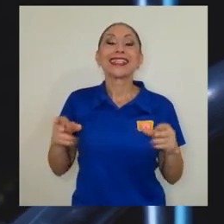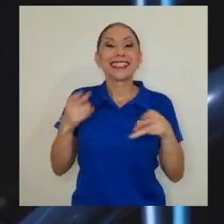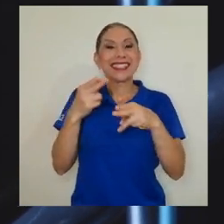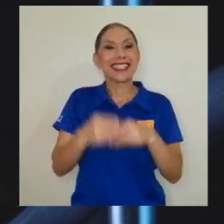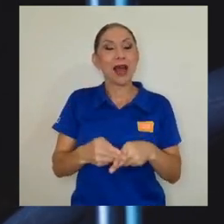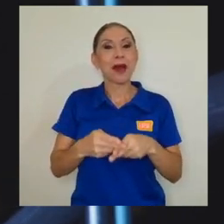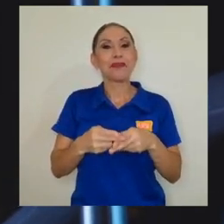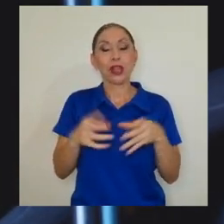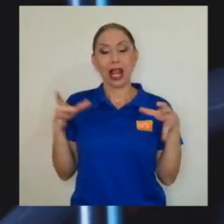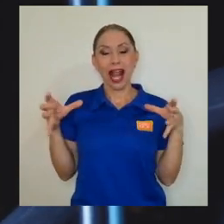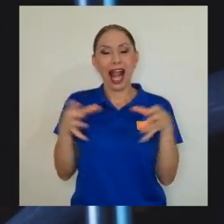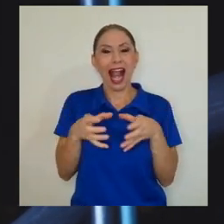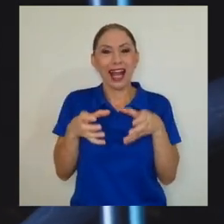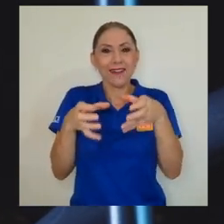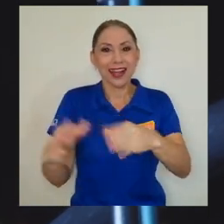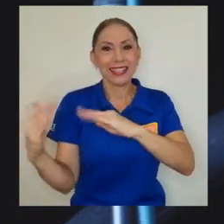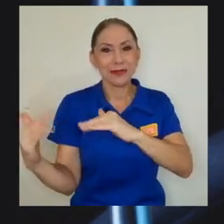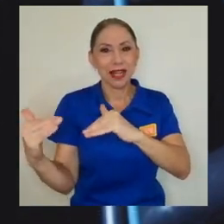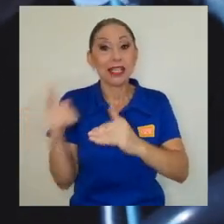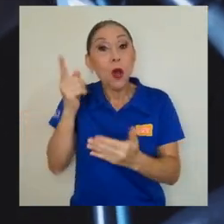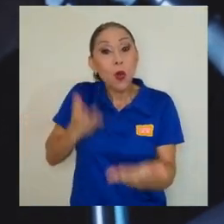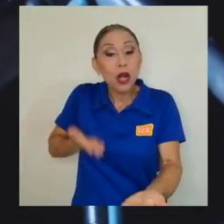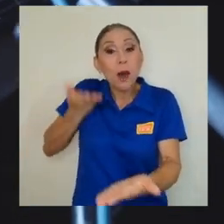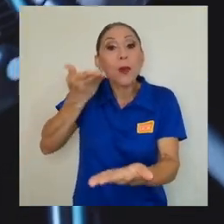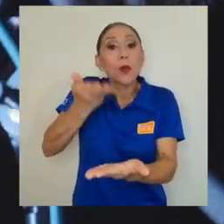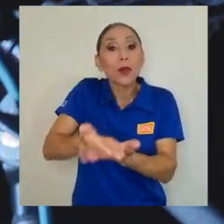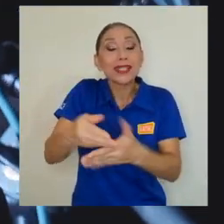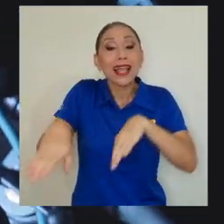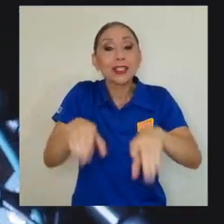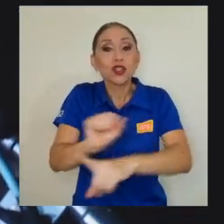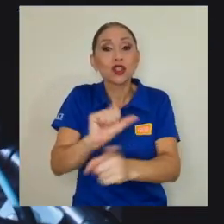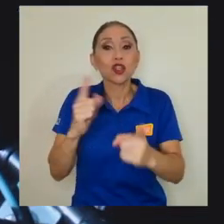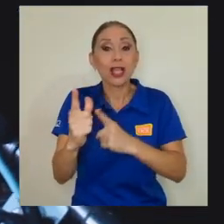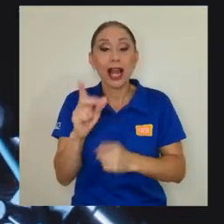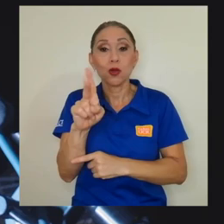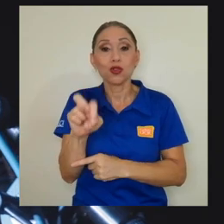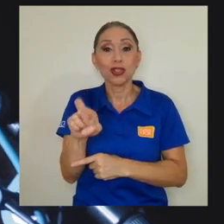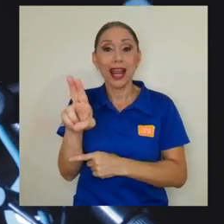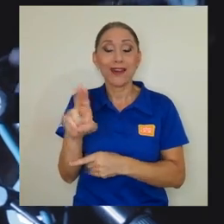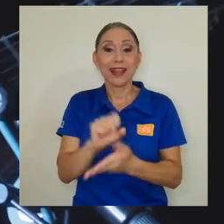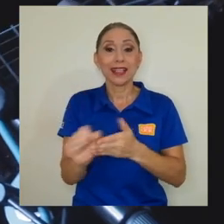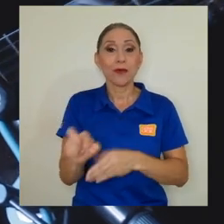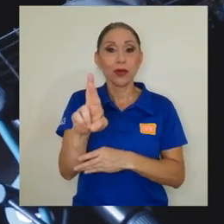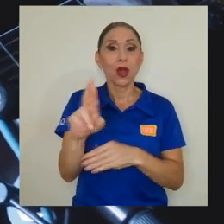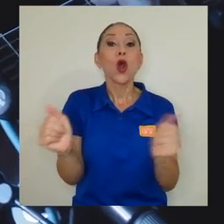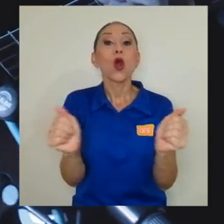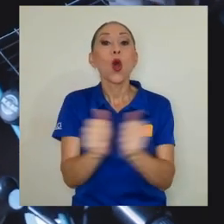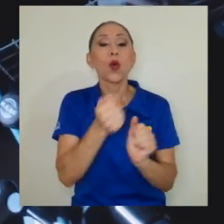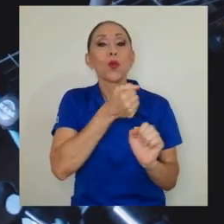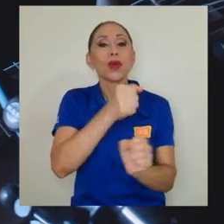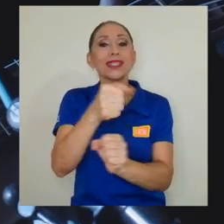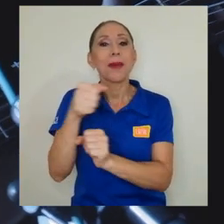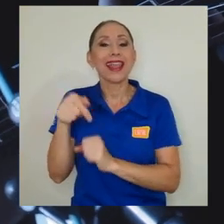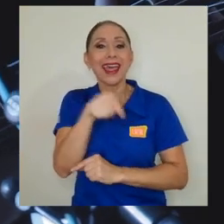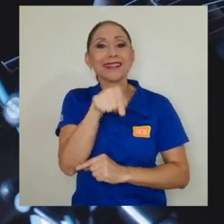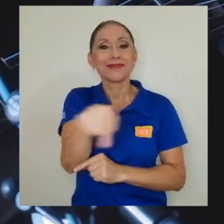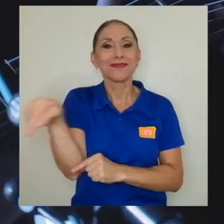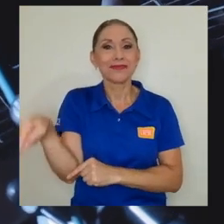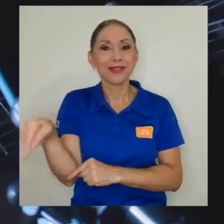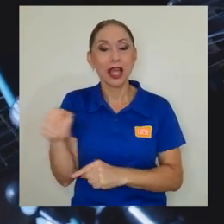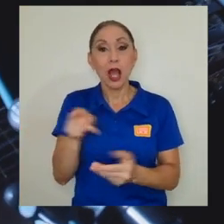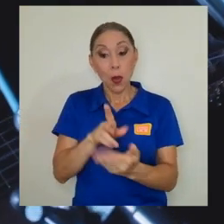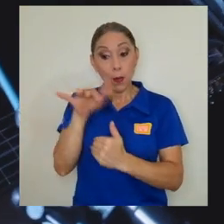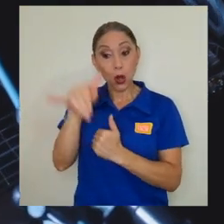Esperanza es una propuesta de la Coordinación de Acción Social de la sede de Occidente en conjunto con las municipalidades de esta zona. El